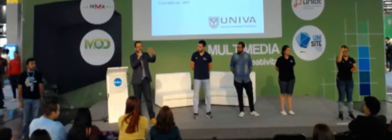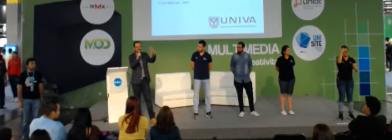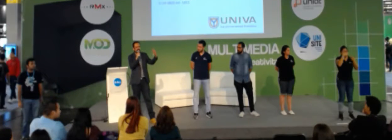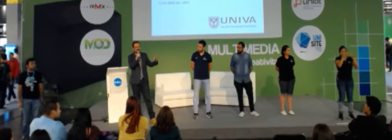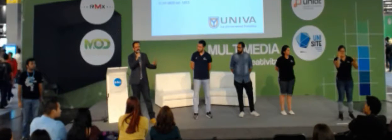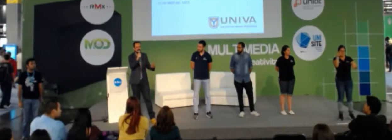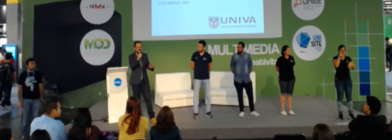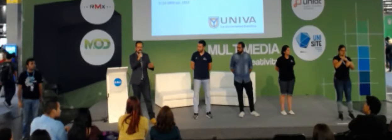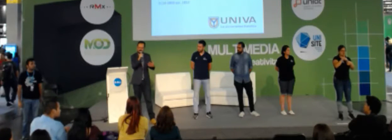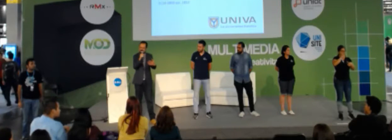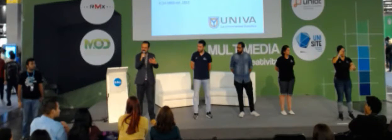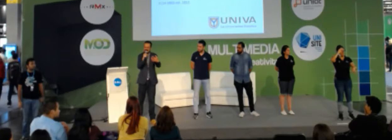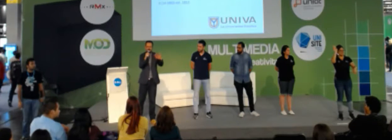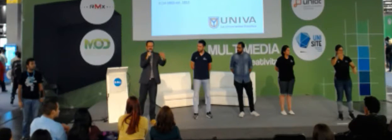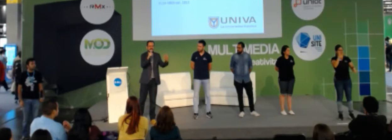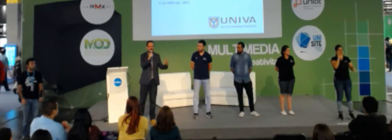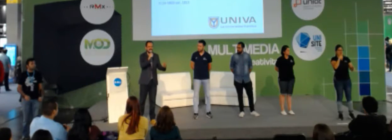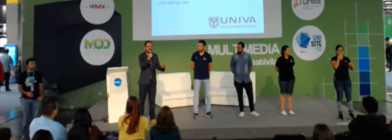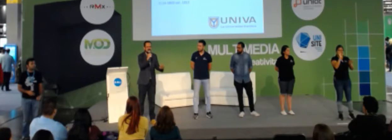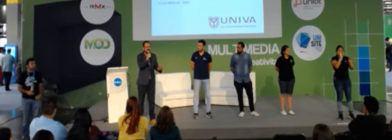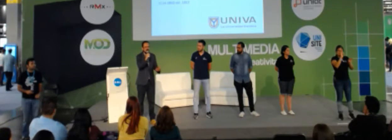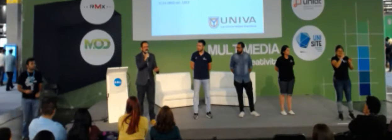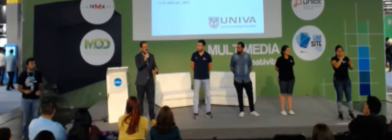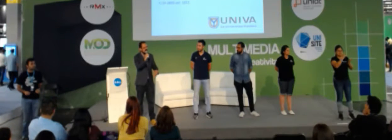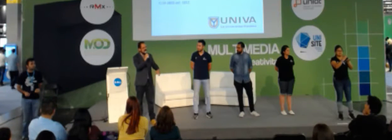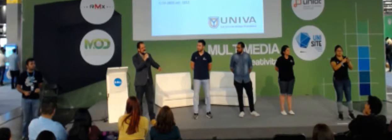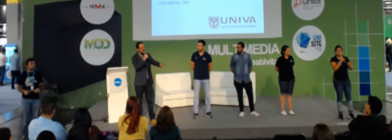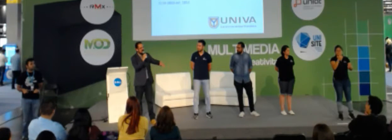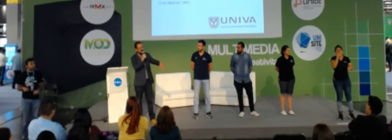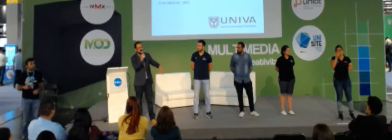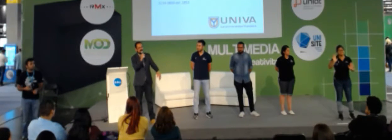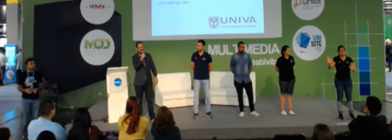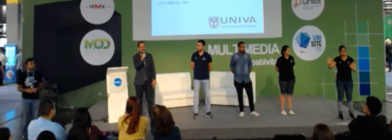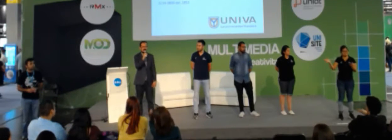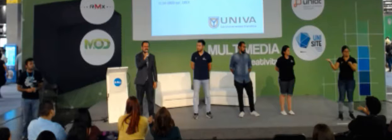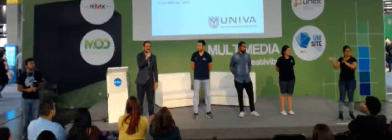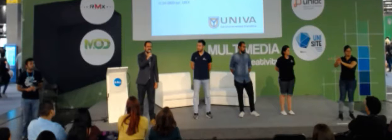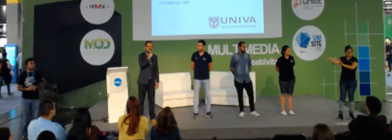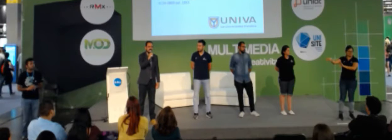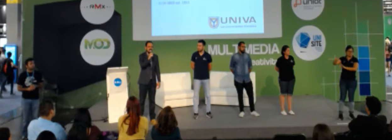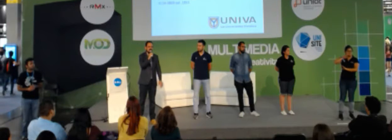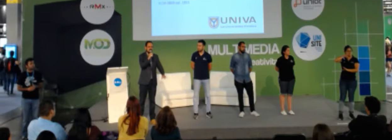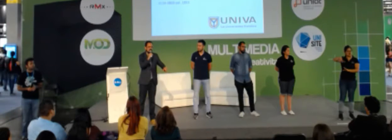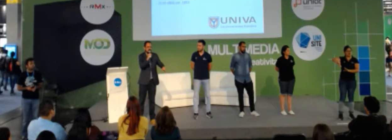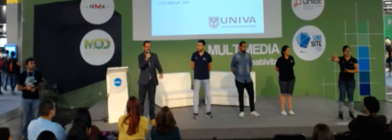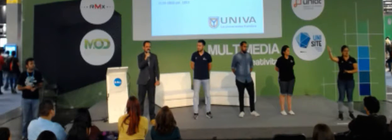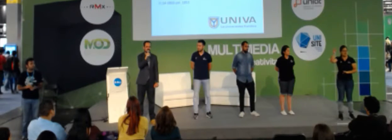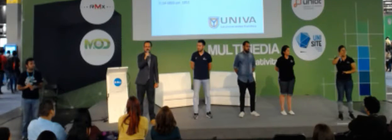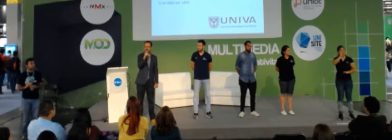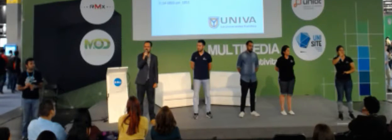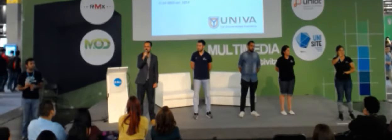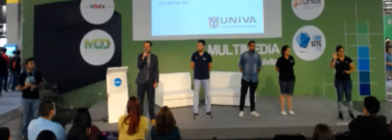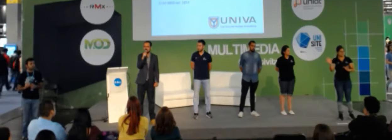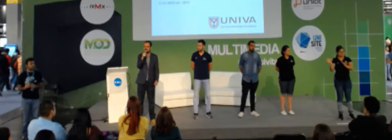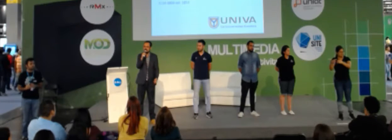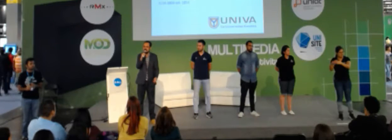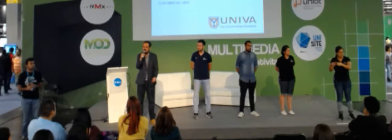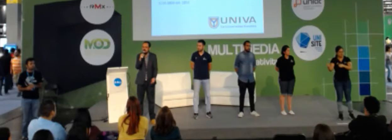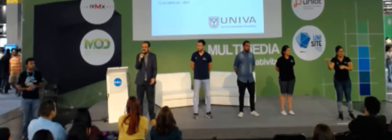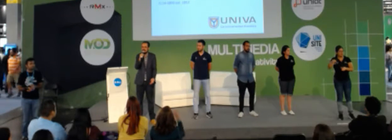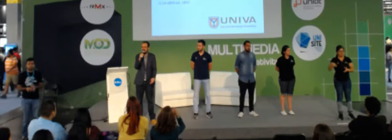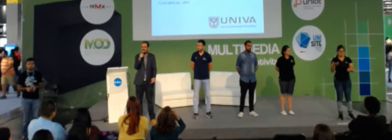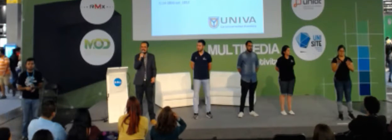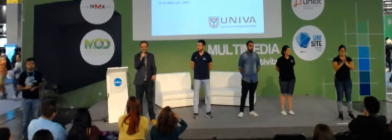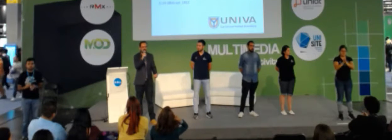doctores en ciencias sociales, y de pronto, no, ustedes deberían de estar en un DIF, por ejemplo. Cuando dices, no,